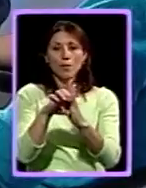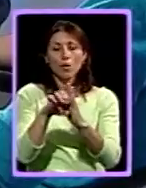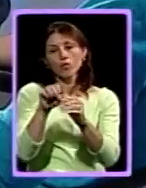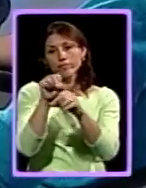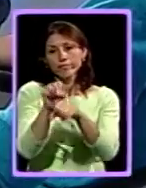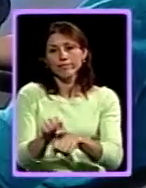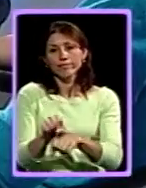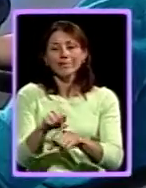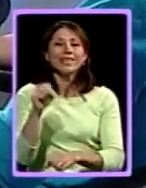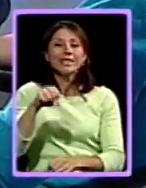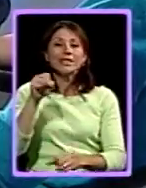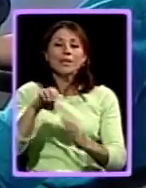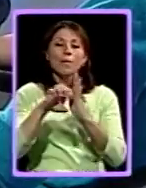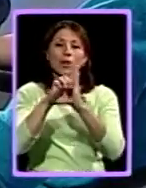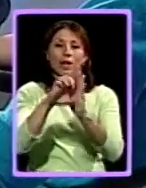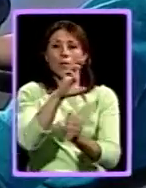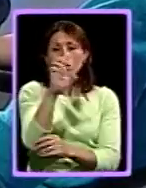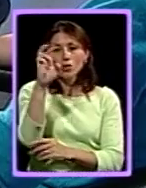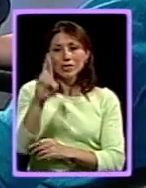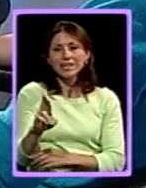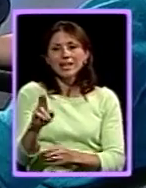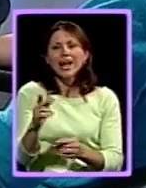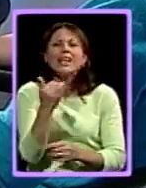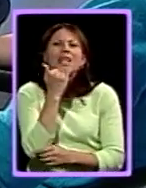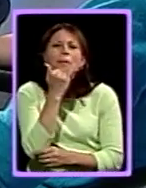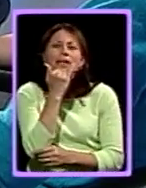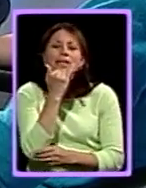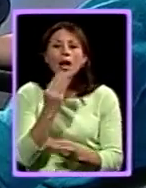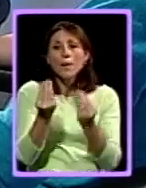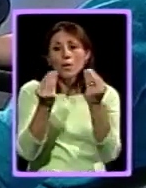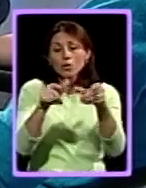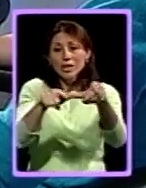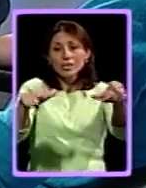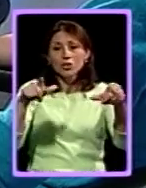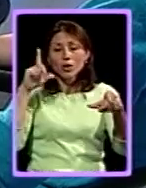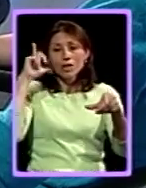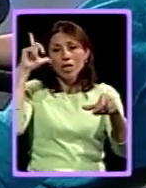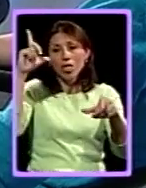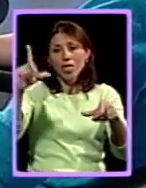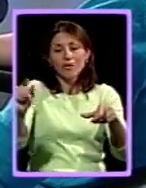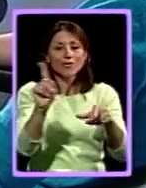ejemplo, en Costa Rica, ¿qué pasaría? Muchas zonas rurales no estarían representadas en esa encuesta,